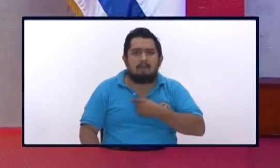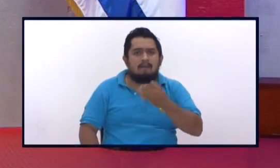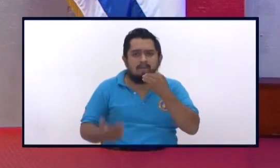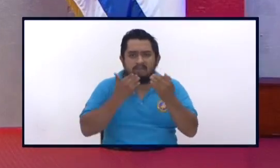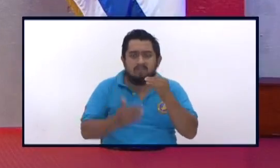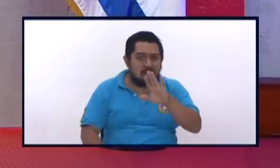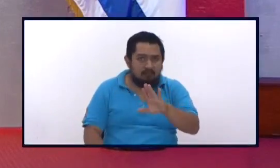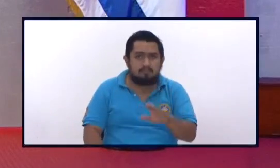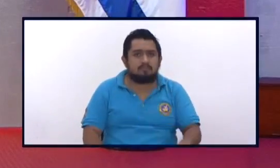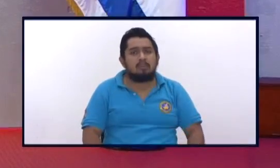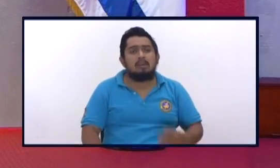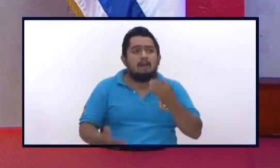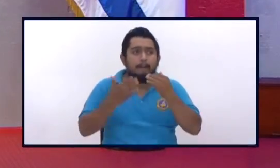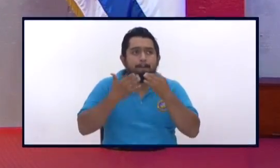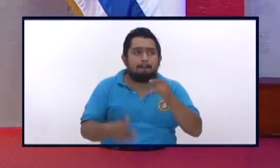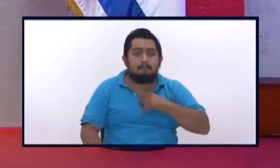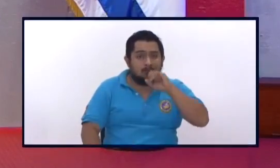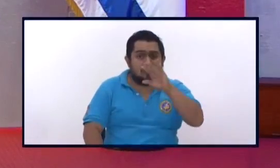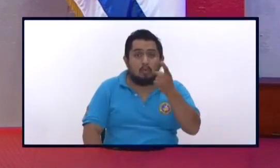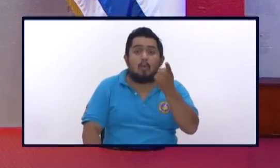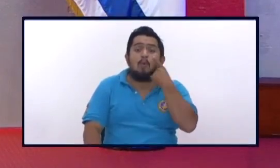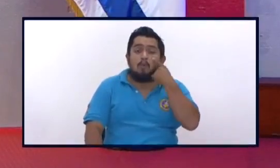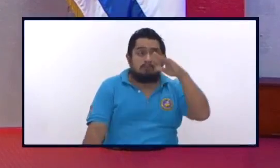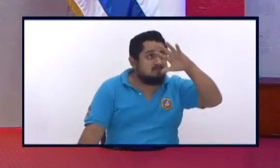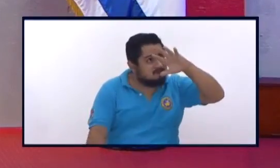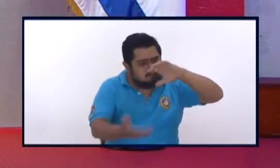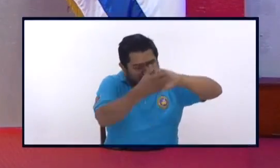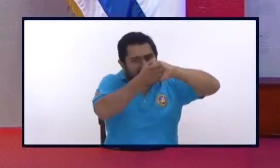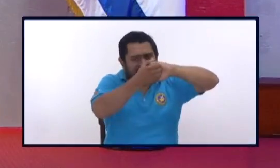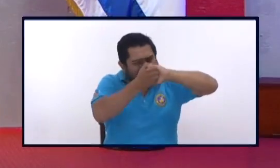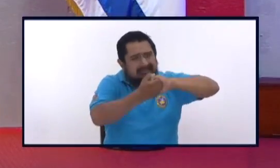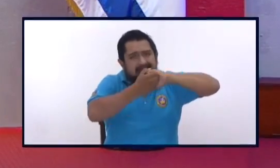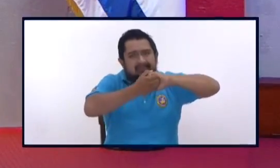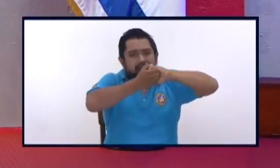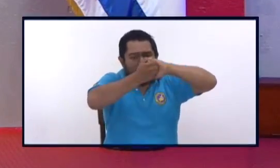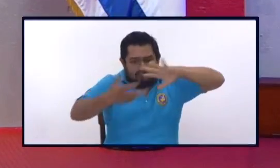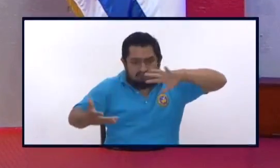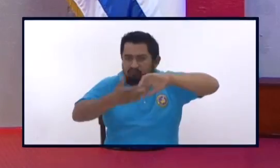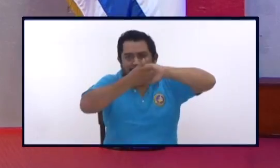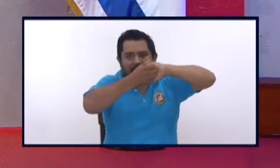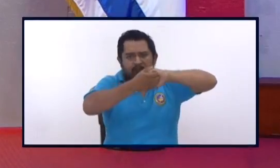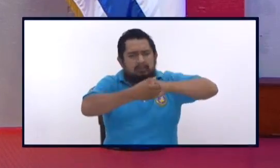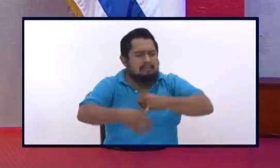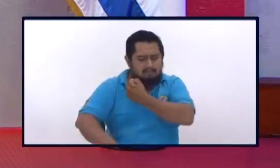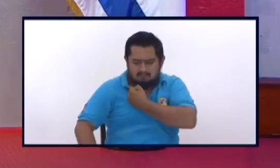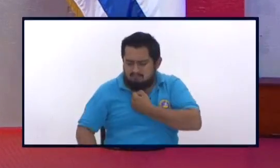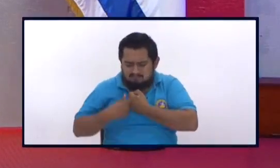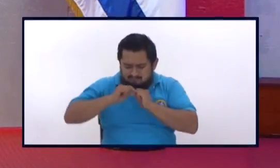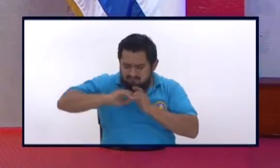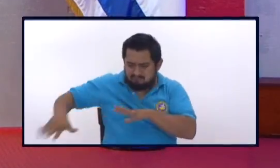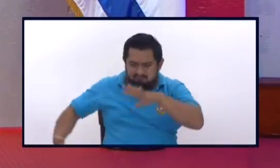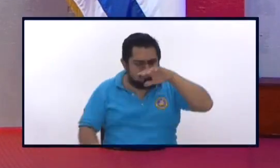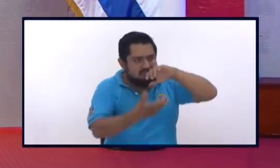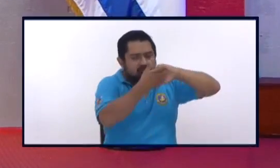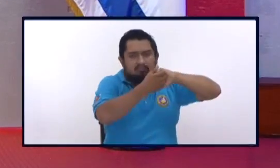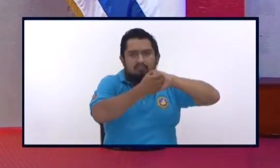salvadoreñas que quisiera decirte pero tenés que estar bien agarrado de la mano de dios para que ese dolor no te deja re no